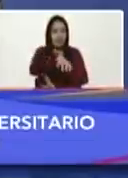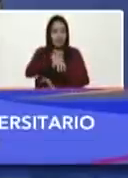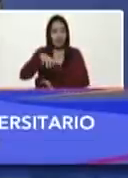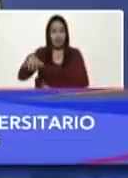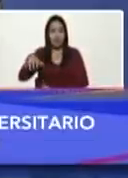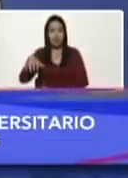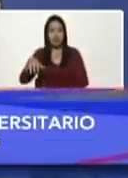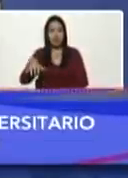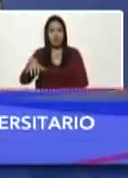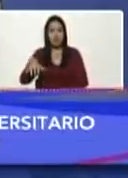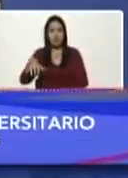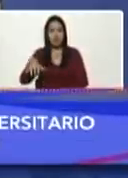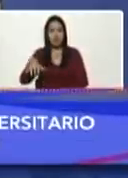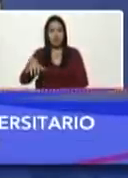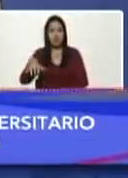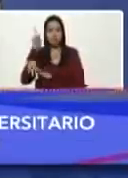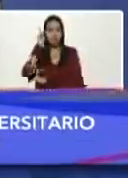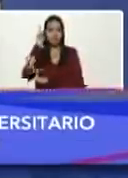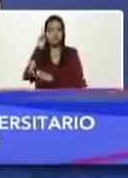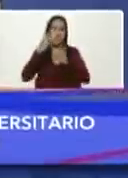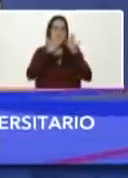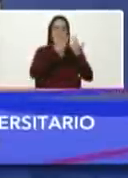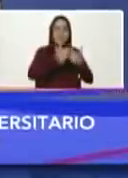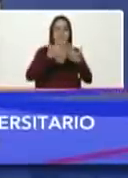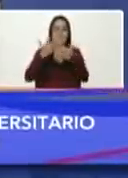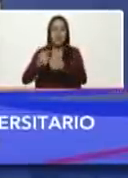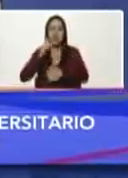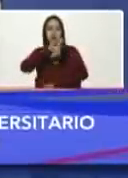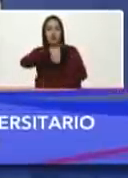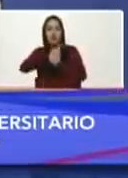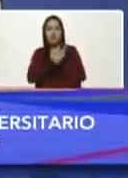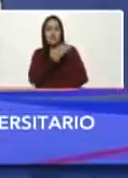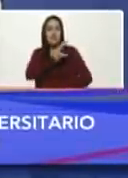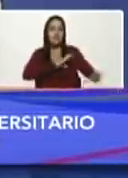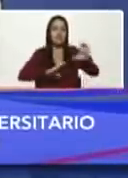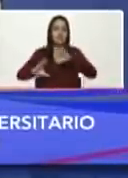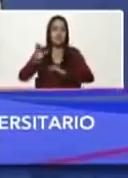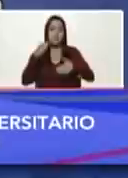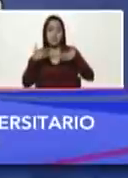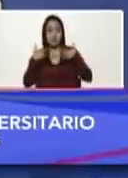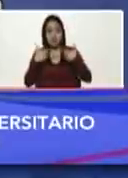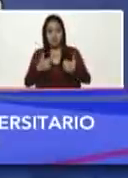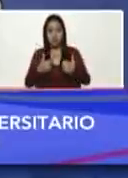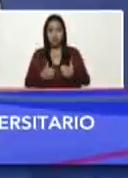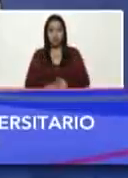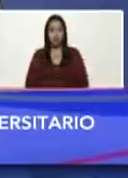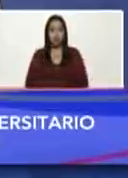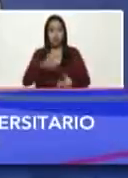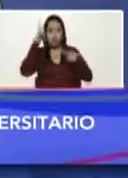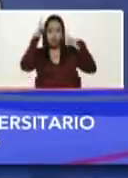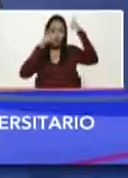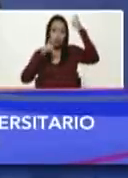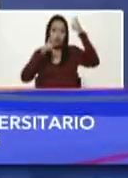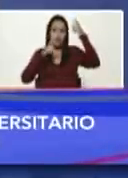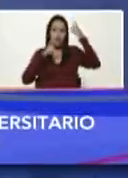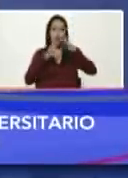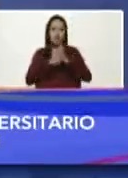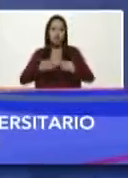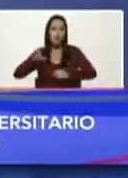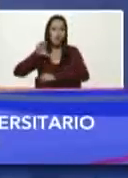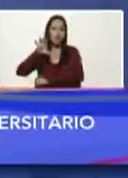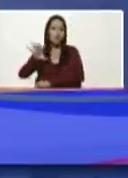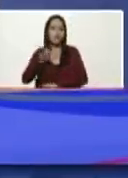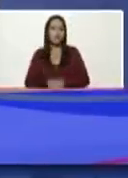los espacios de la Universidad de las Ciencias de la Salud Hugo Chávez Frías en todo el